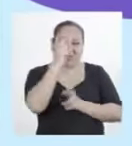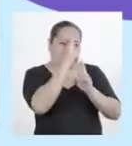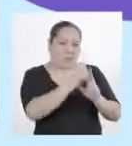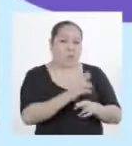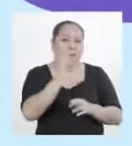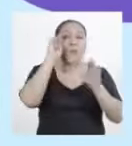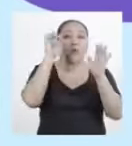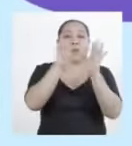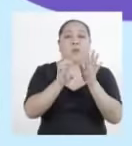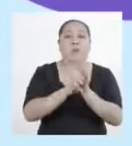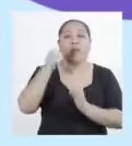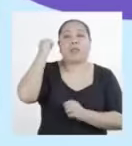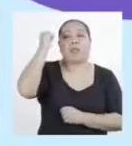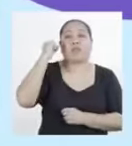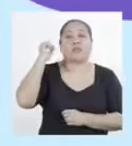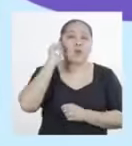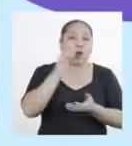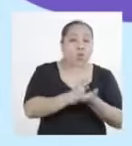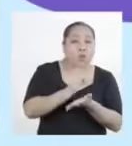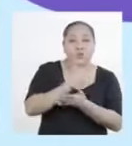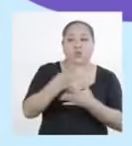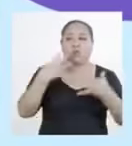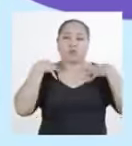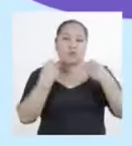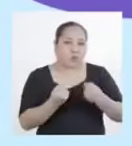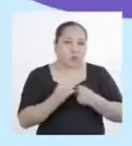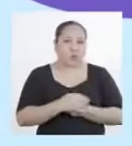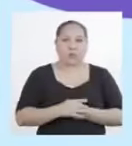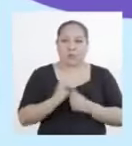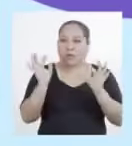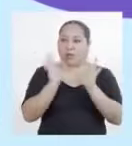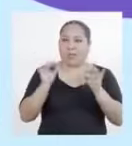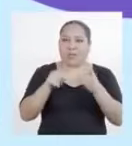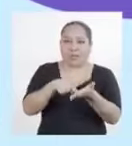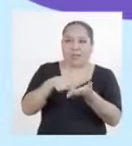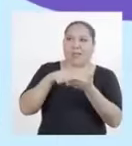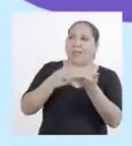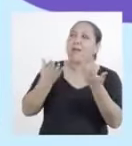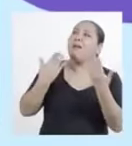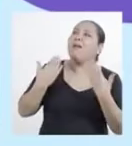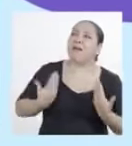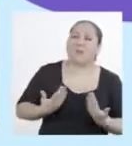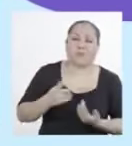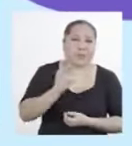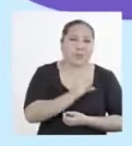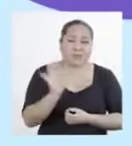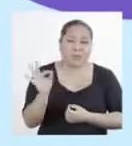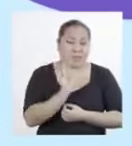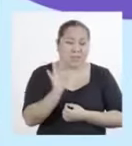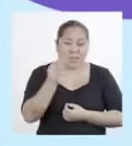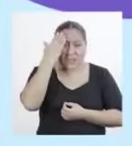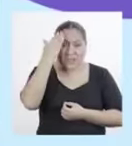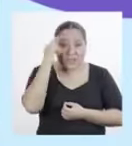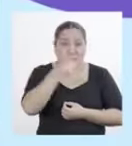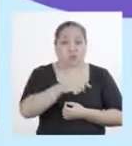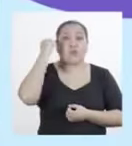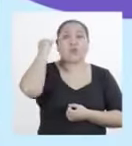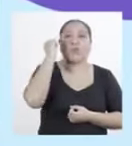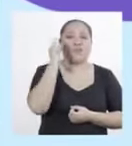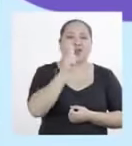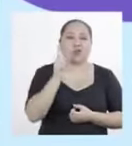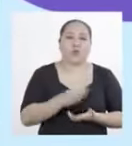no lo respetan Por ejemplo, el derecho a la educación, a la salud Que nadie reclama porque nadie se da cuenta que son derechos